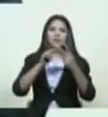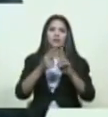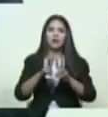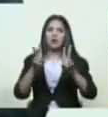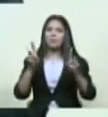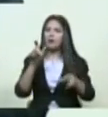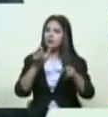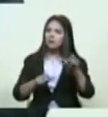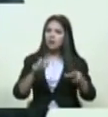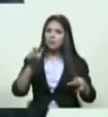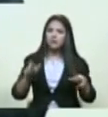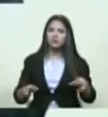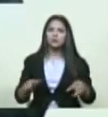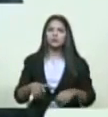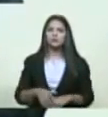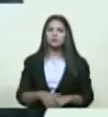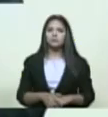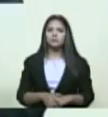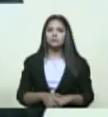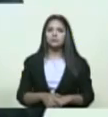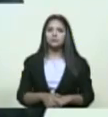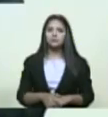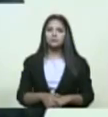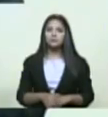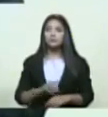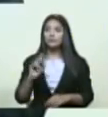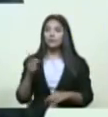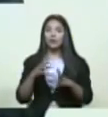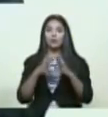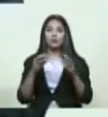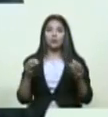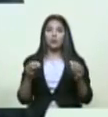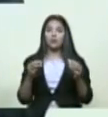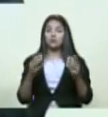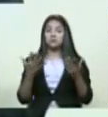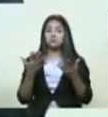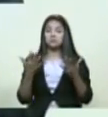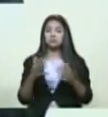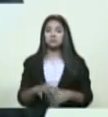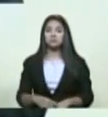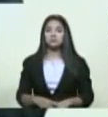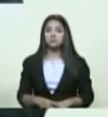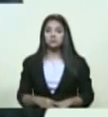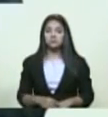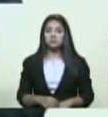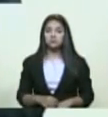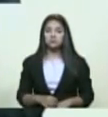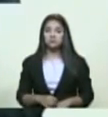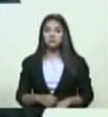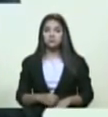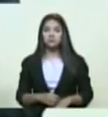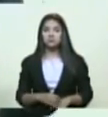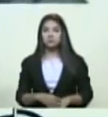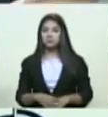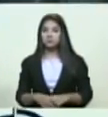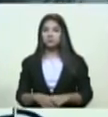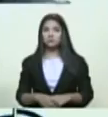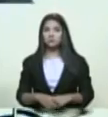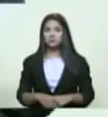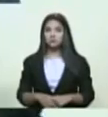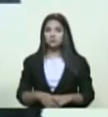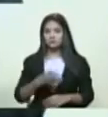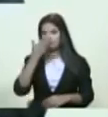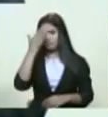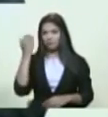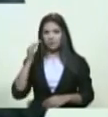ciudadana, ese tipo de actuaciones, ese tipo de acciones han quedado totalmente en el